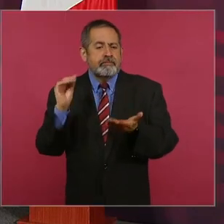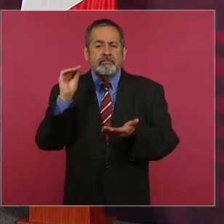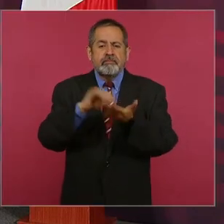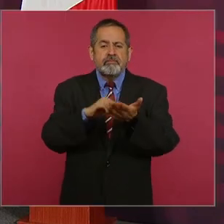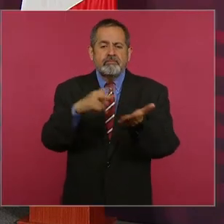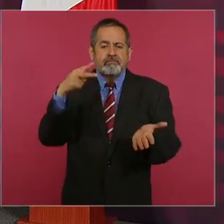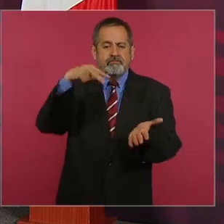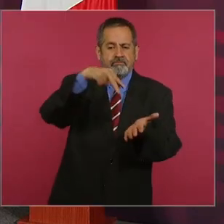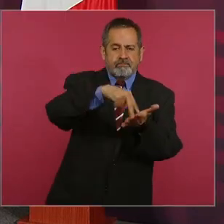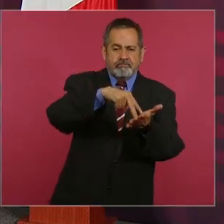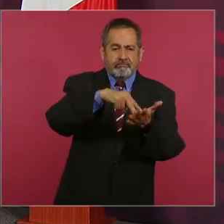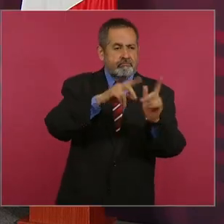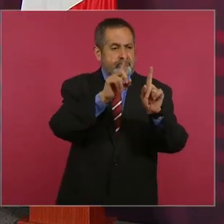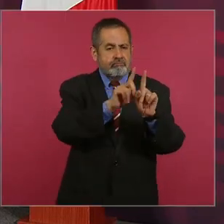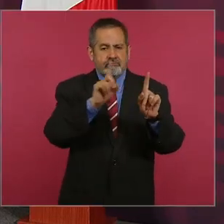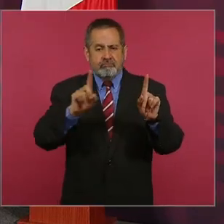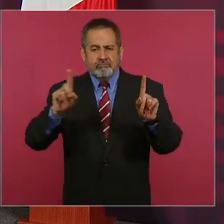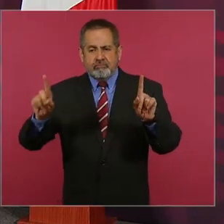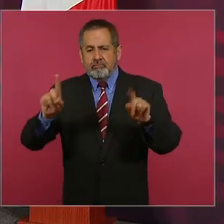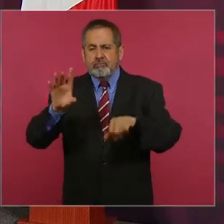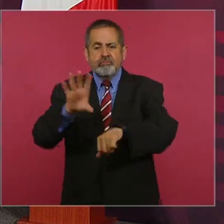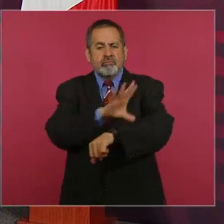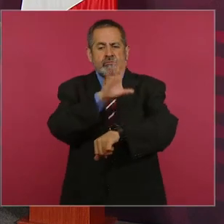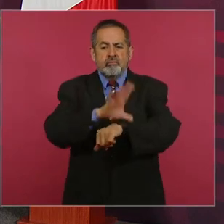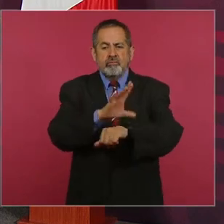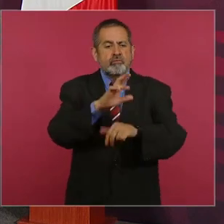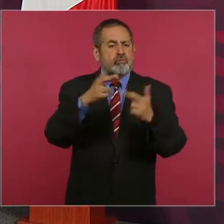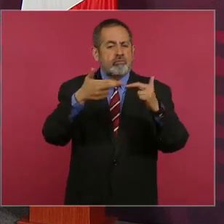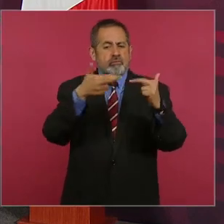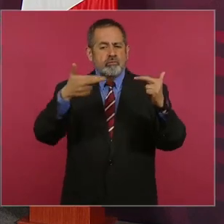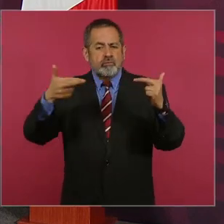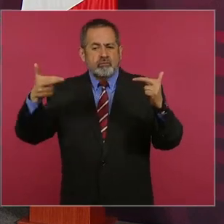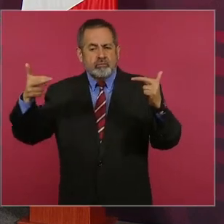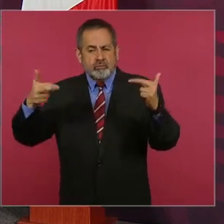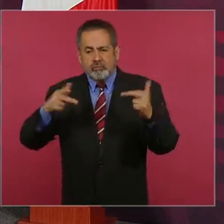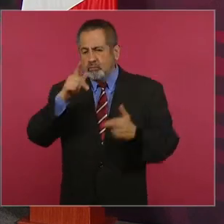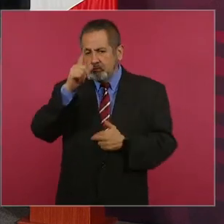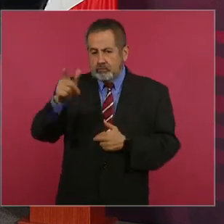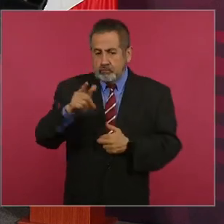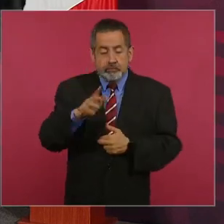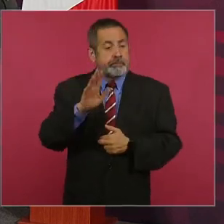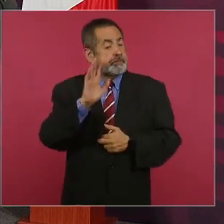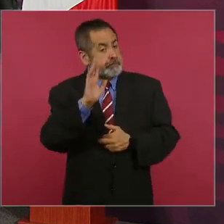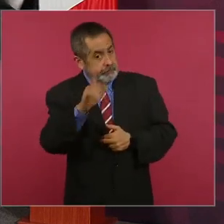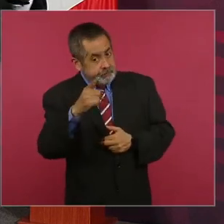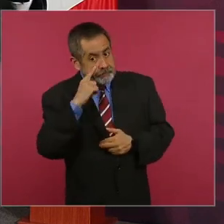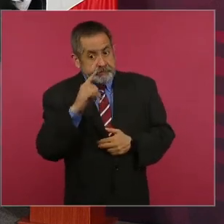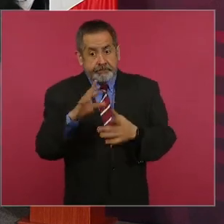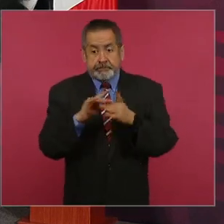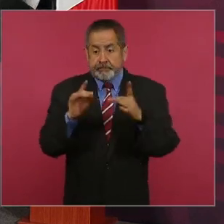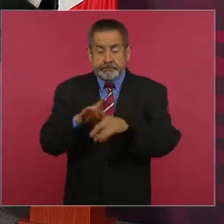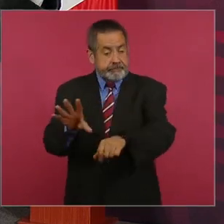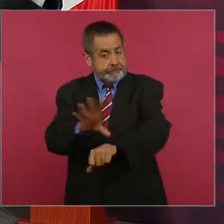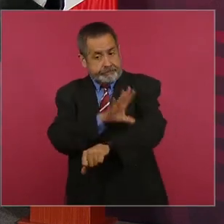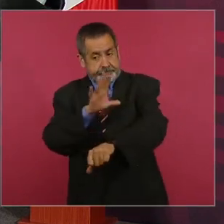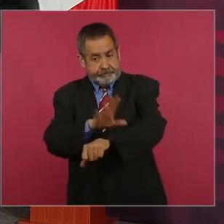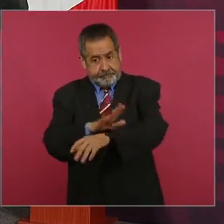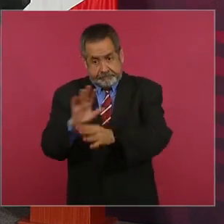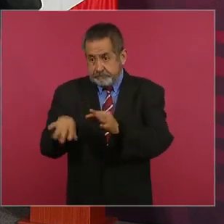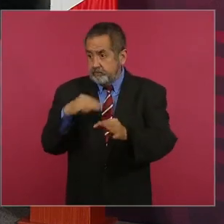la luz. Hay que aclarar que ya se tiene toda la red eléctrica